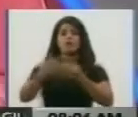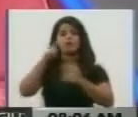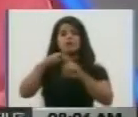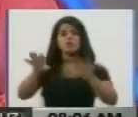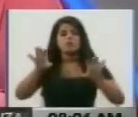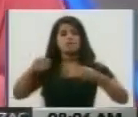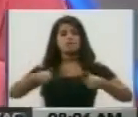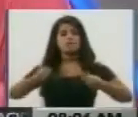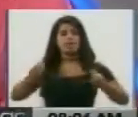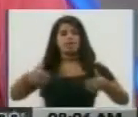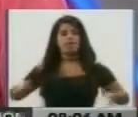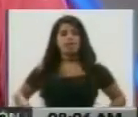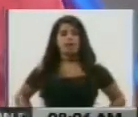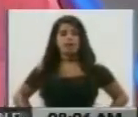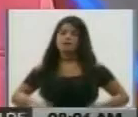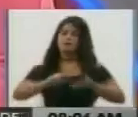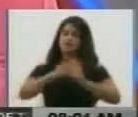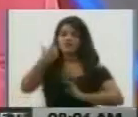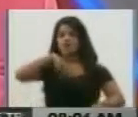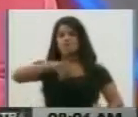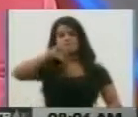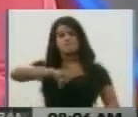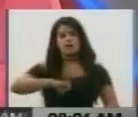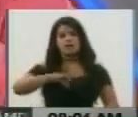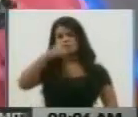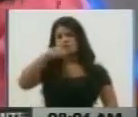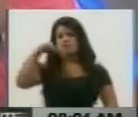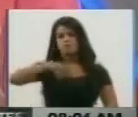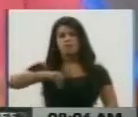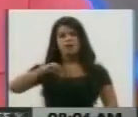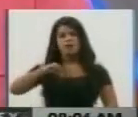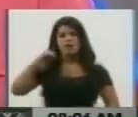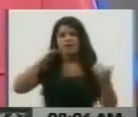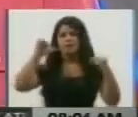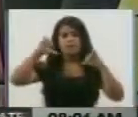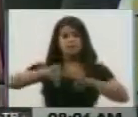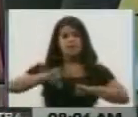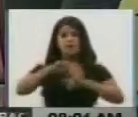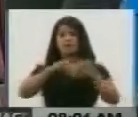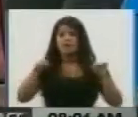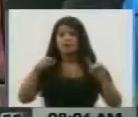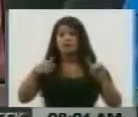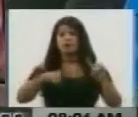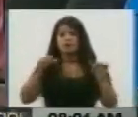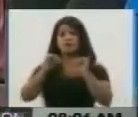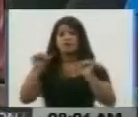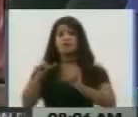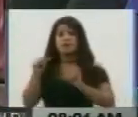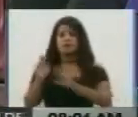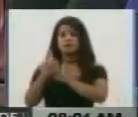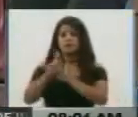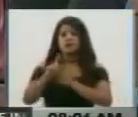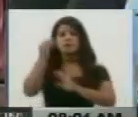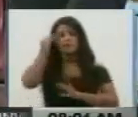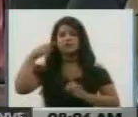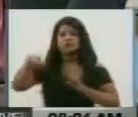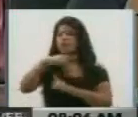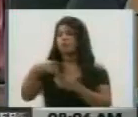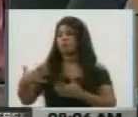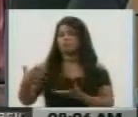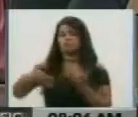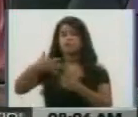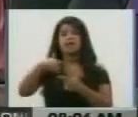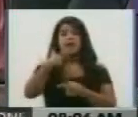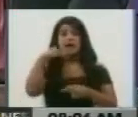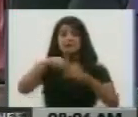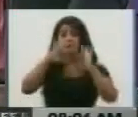muy mal de la humanidad de quien lo hace, pero habla muy mal es del sistema que representa. Es el sistema que nos considera a todos una mercancía, que todo tiene